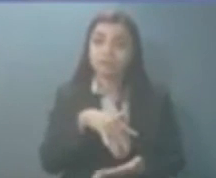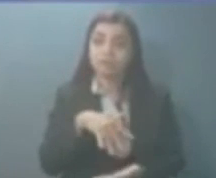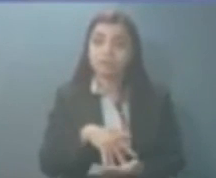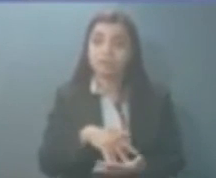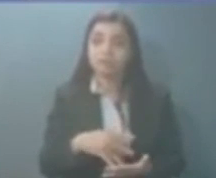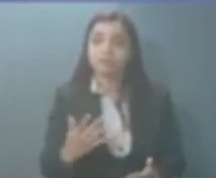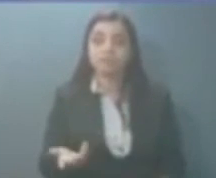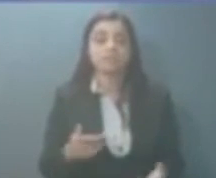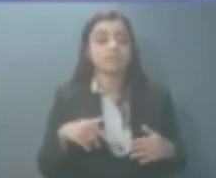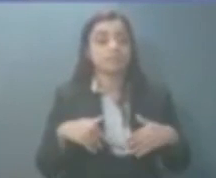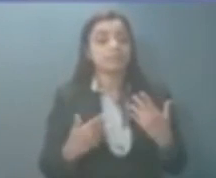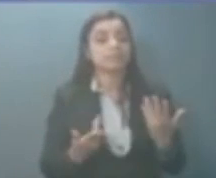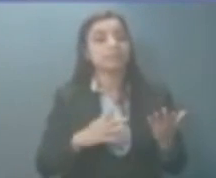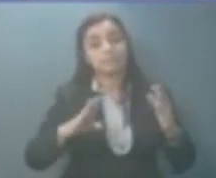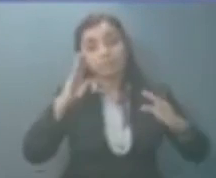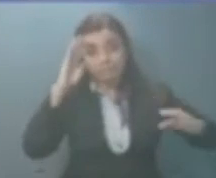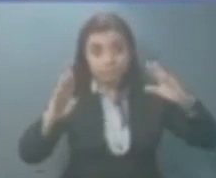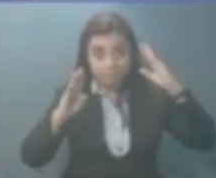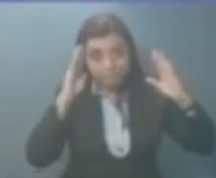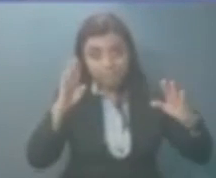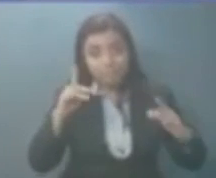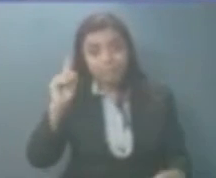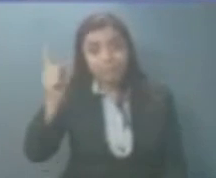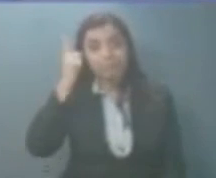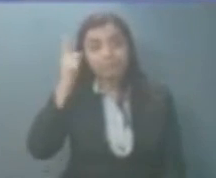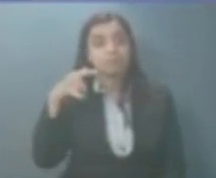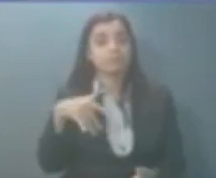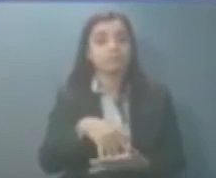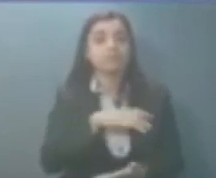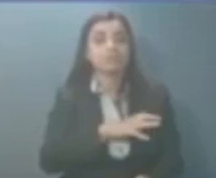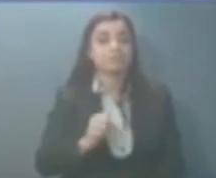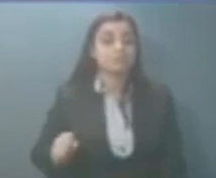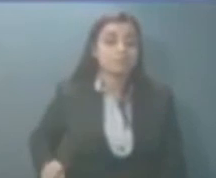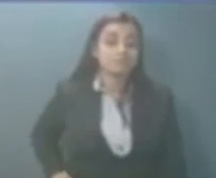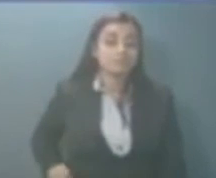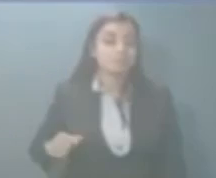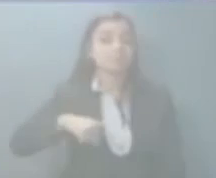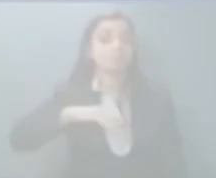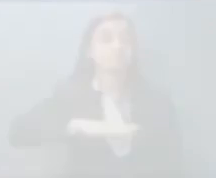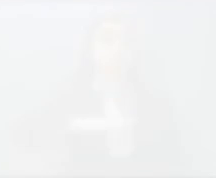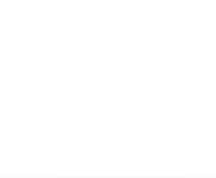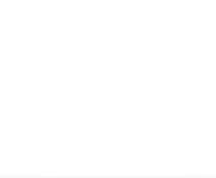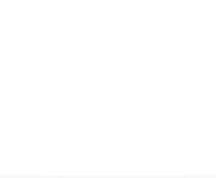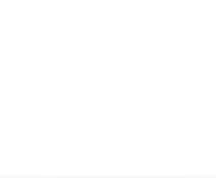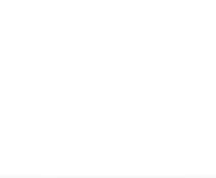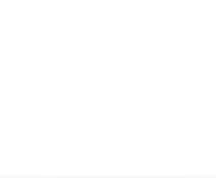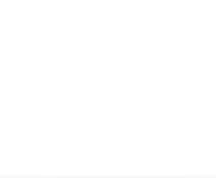que un saludo a los docentes y a todo el pueblo salvadoreño esta tarde.